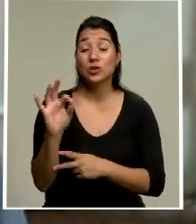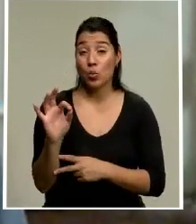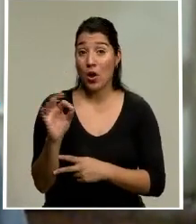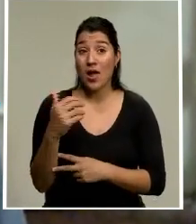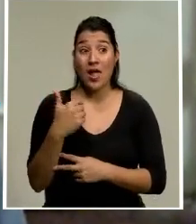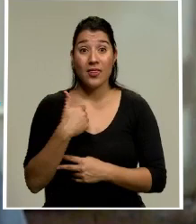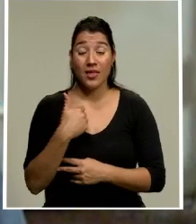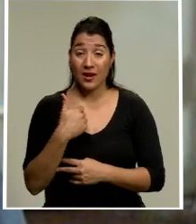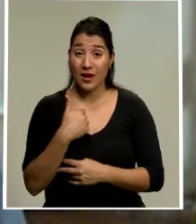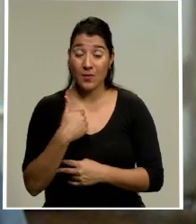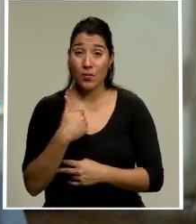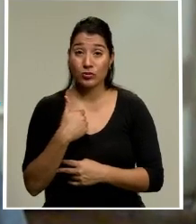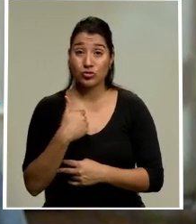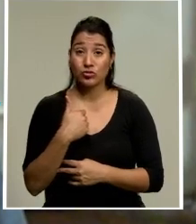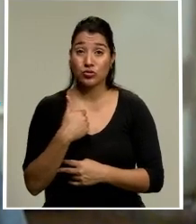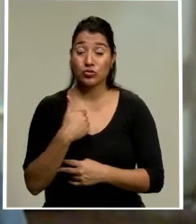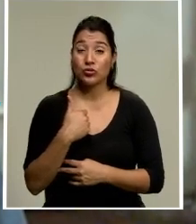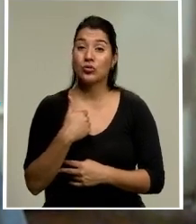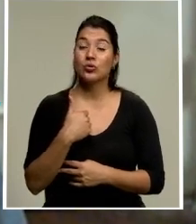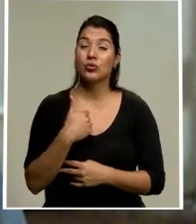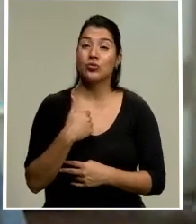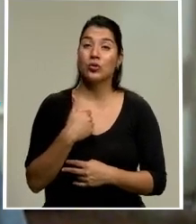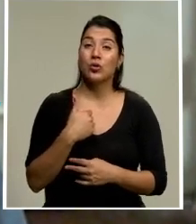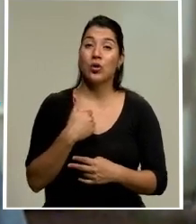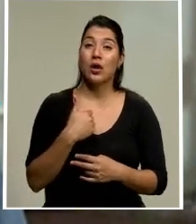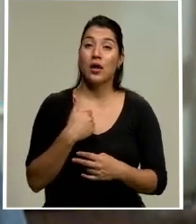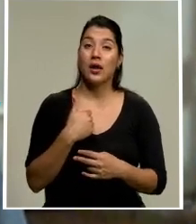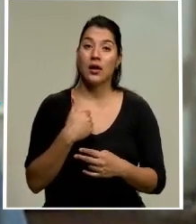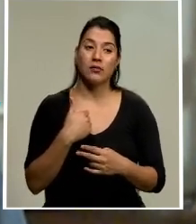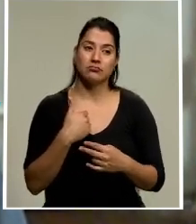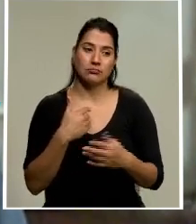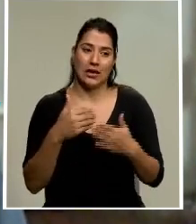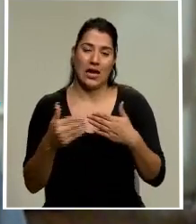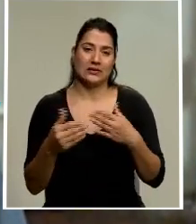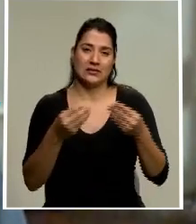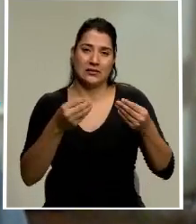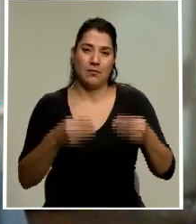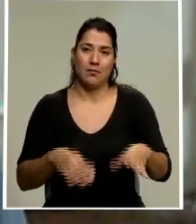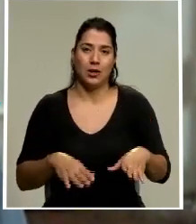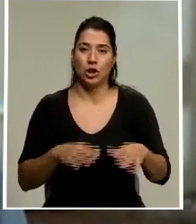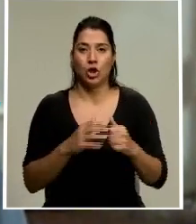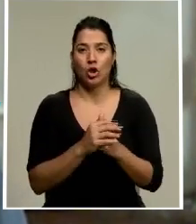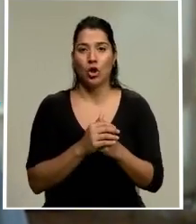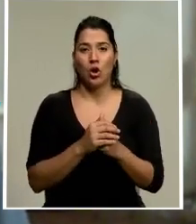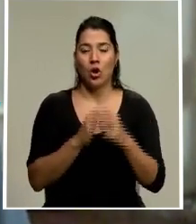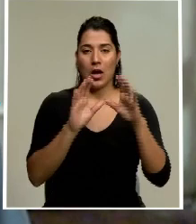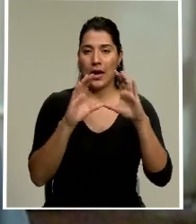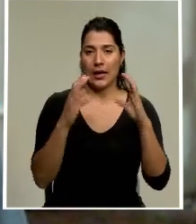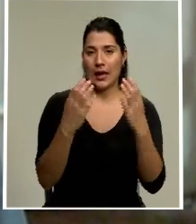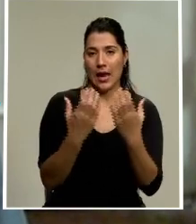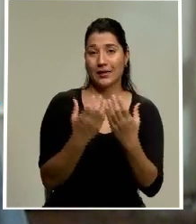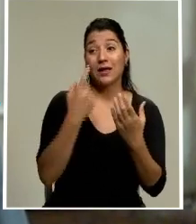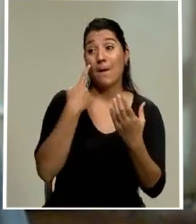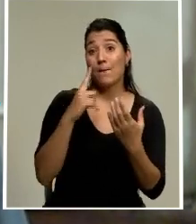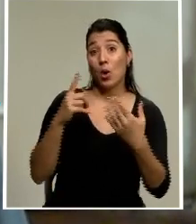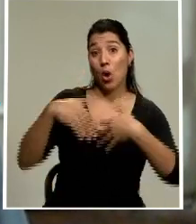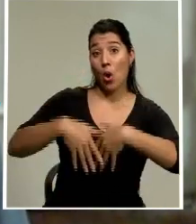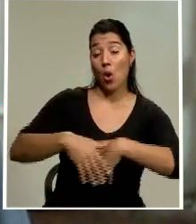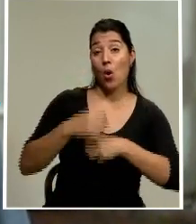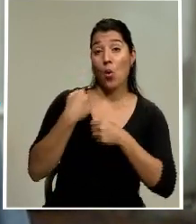lamentablemente pérdida de prácticamente el curso lectivo por las huelgas que todos